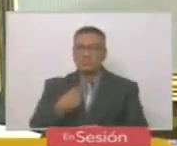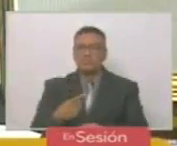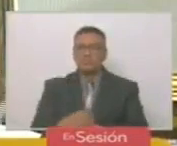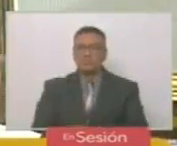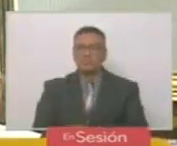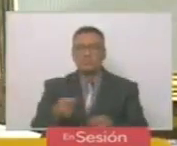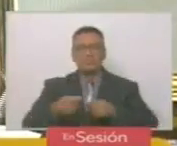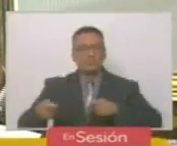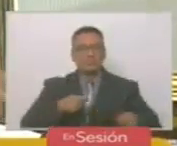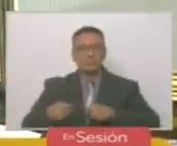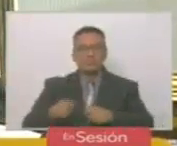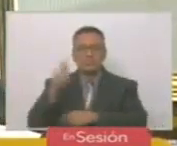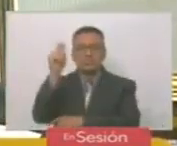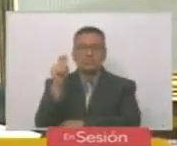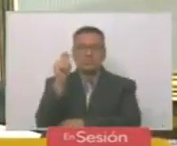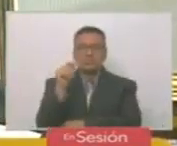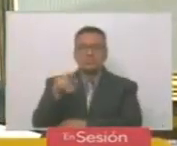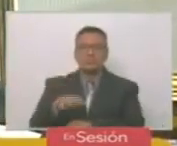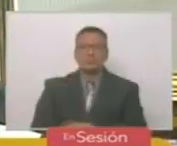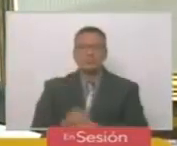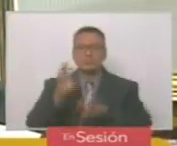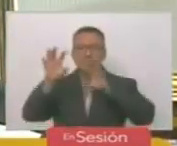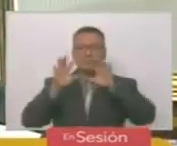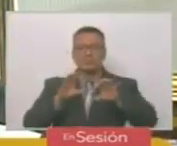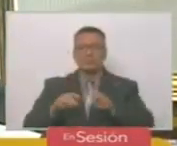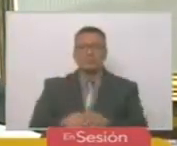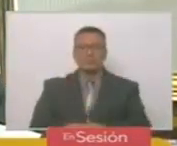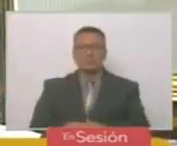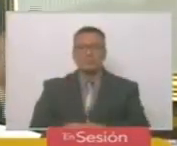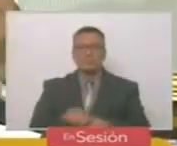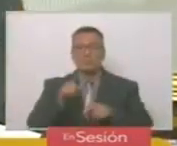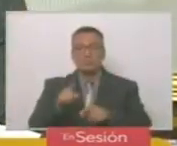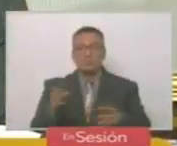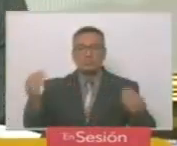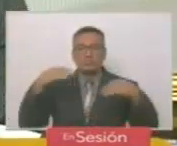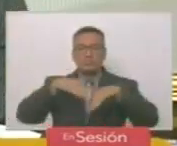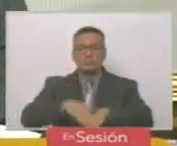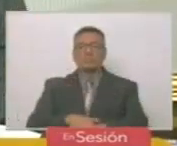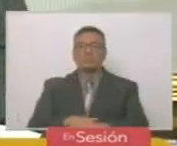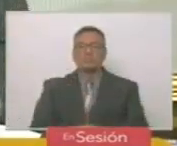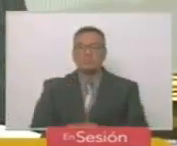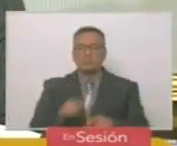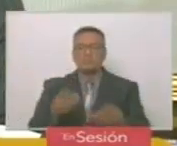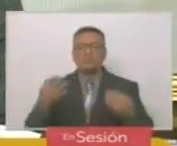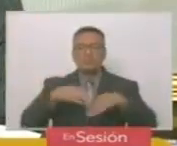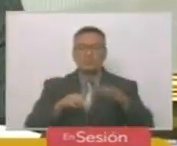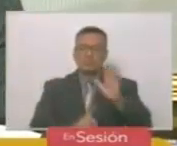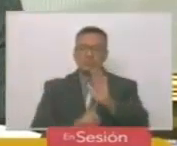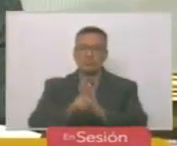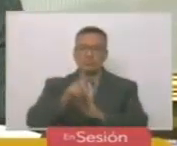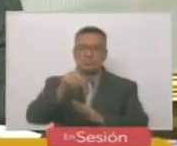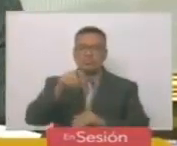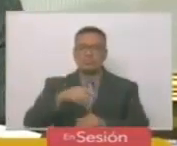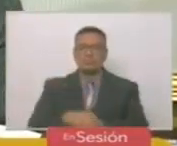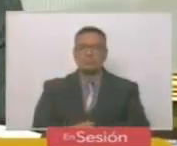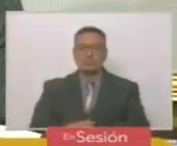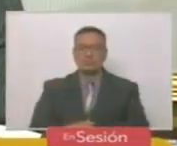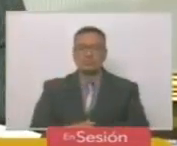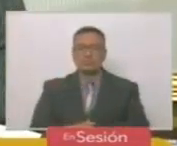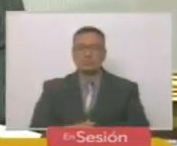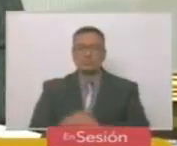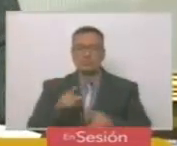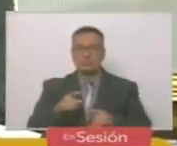un movimiento parlamentario de países es para la inclusión, es para el crecimiento y es